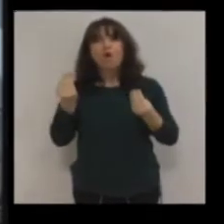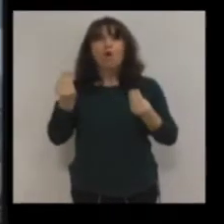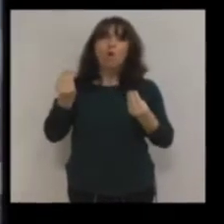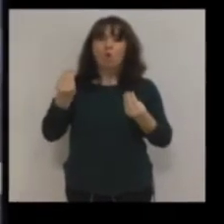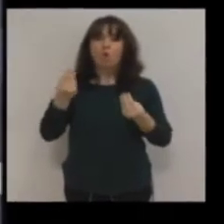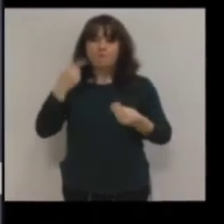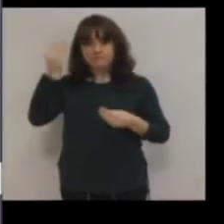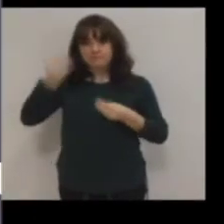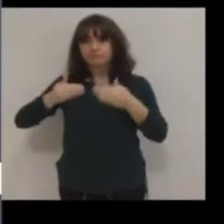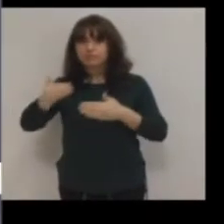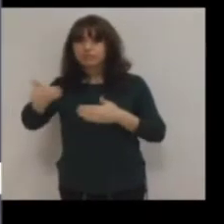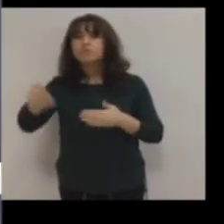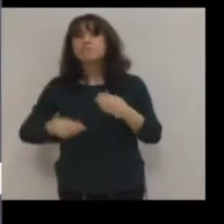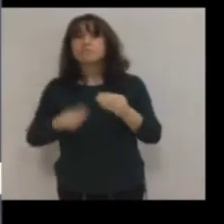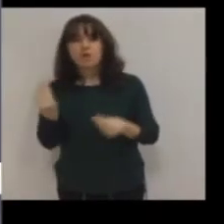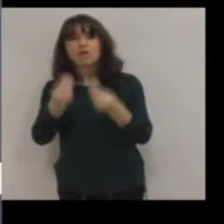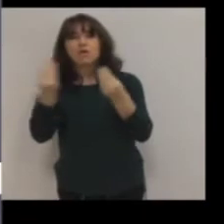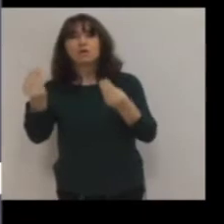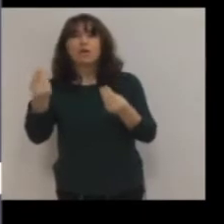avance